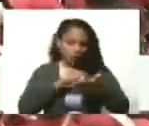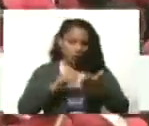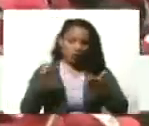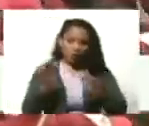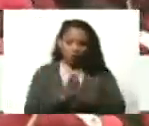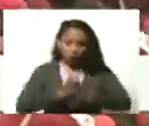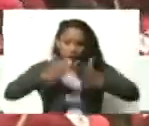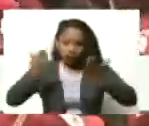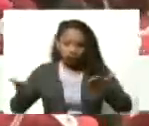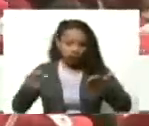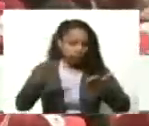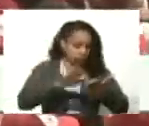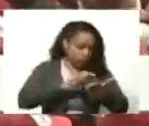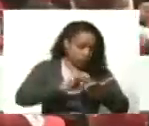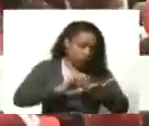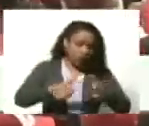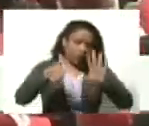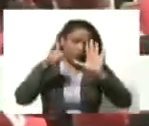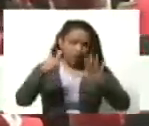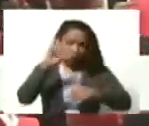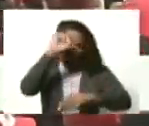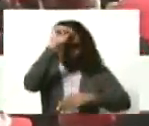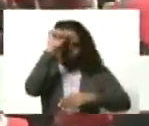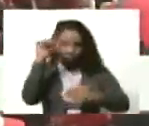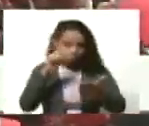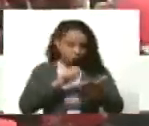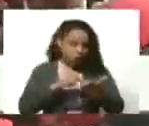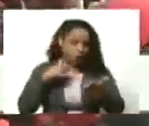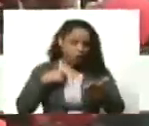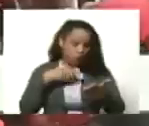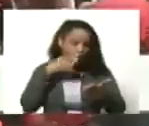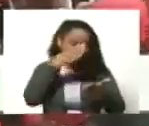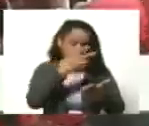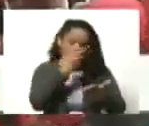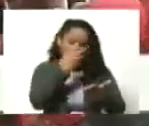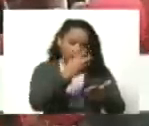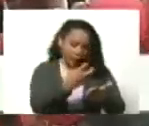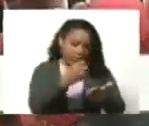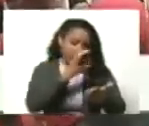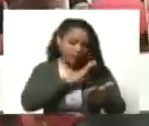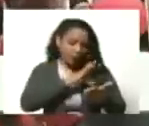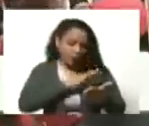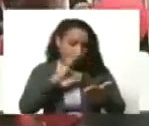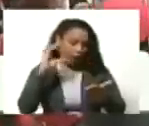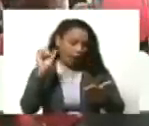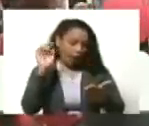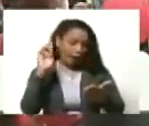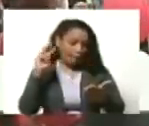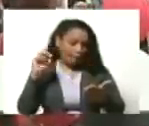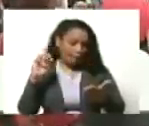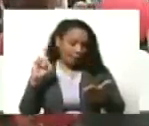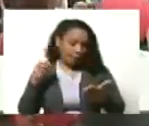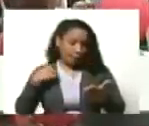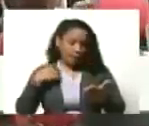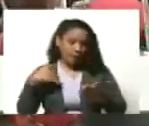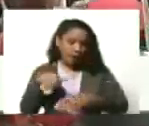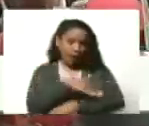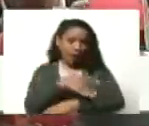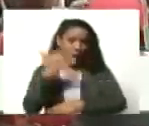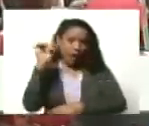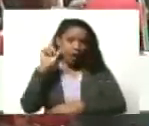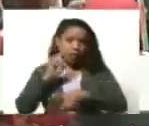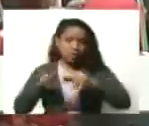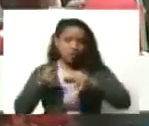cuaderno. 6, domingo. Voy a visitar a la señora Carmen en mi calle que tiene un niño que está